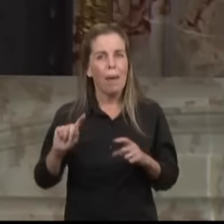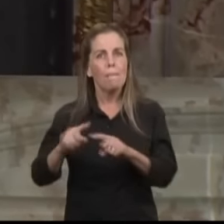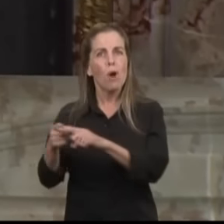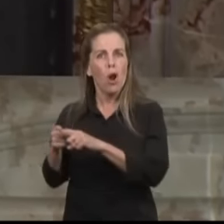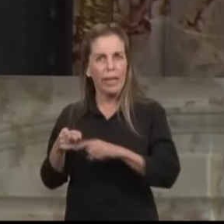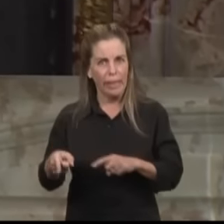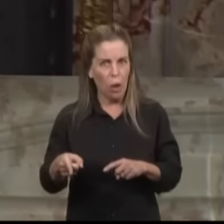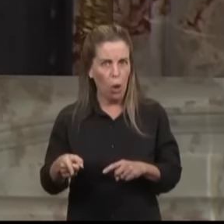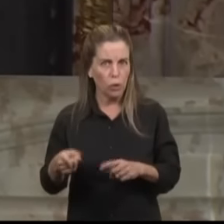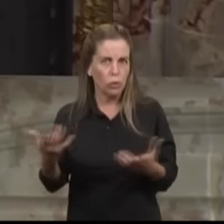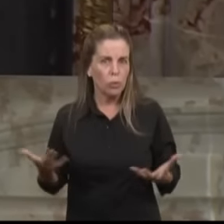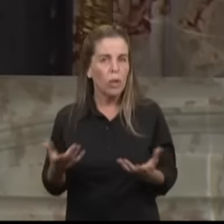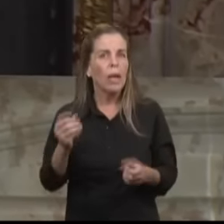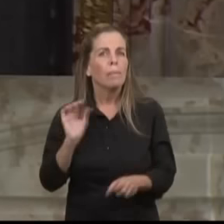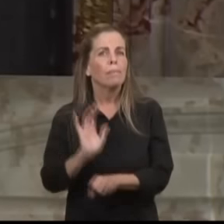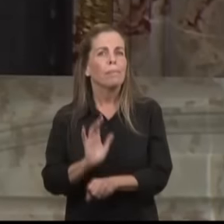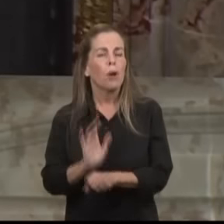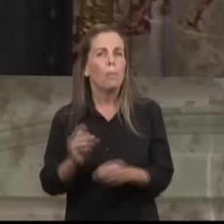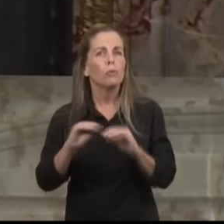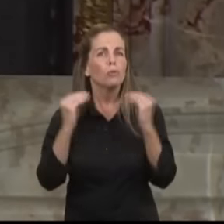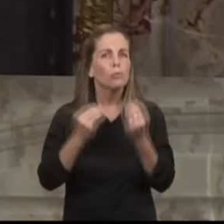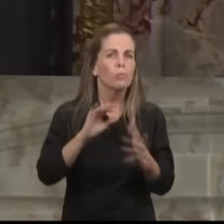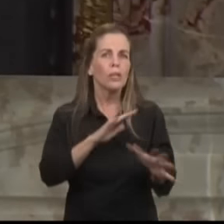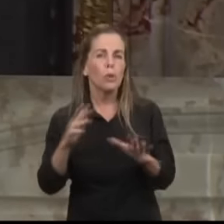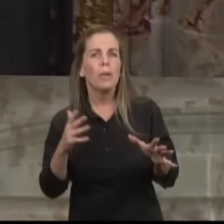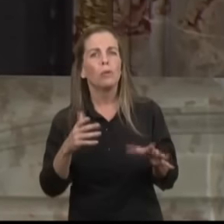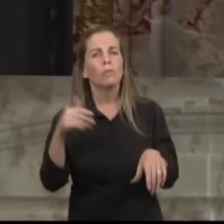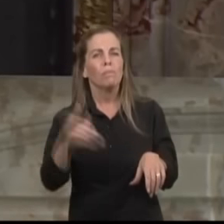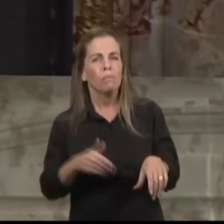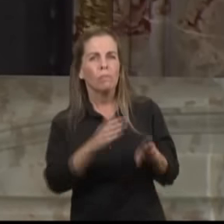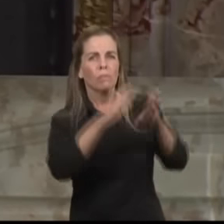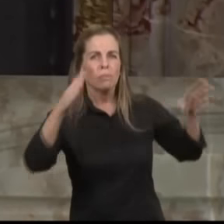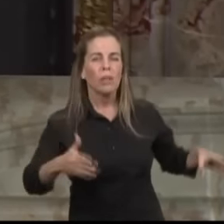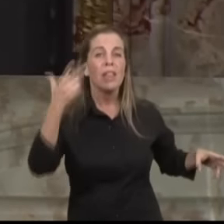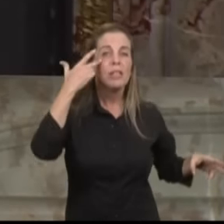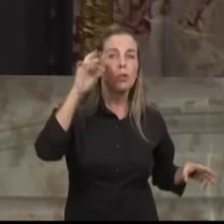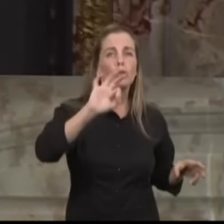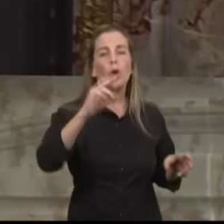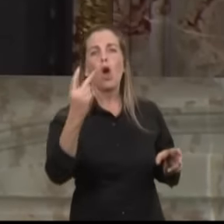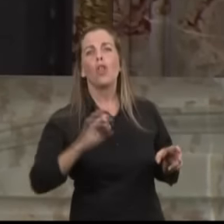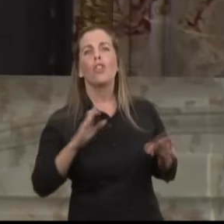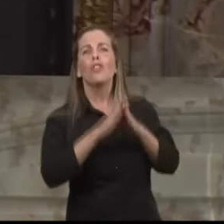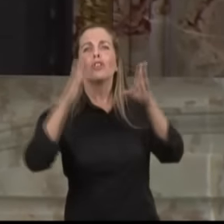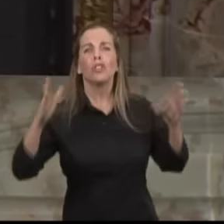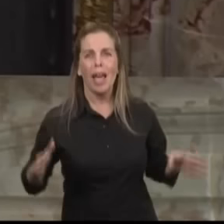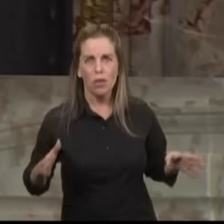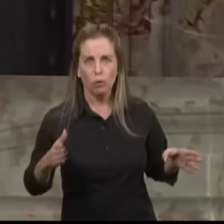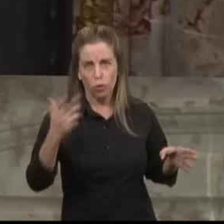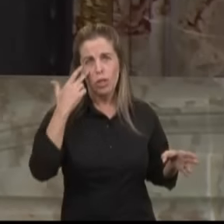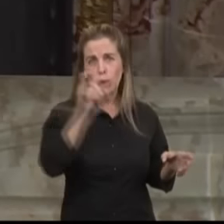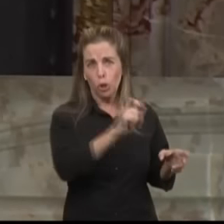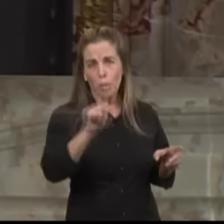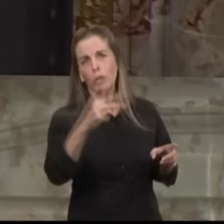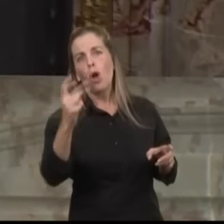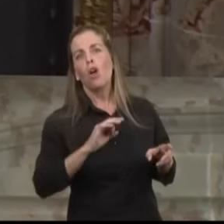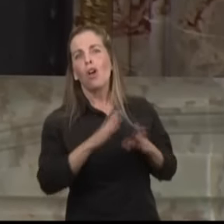políticos es que opera con un rezago de 18 a 24 meses, disociando las causas de su efecto.